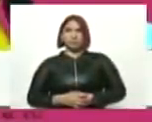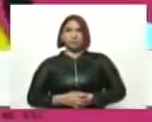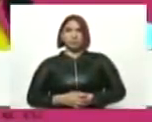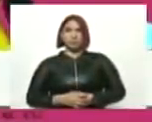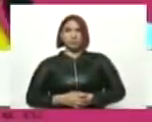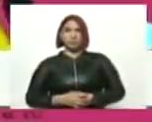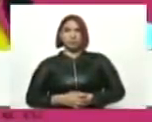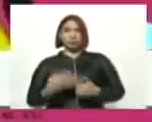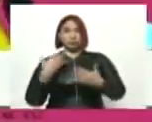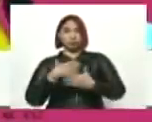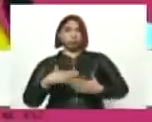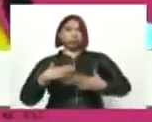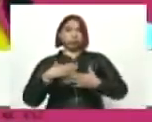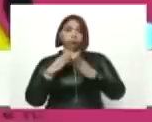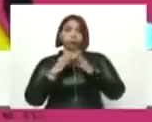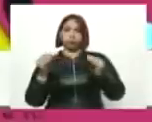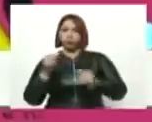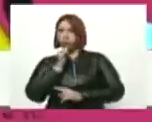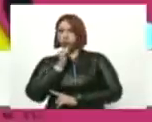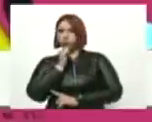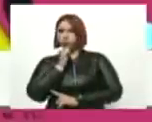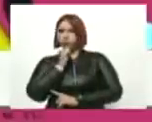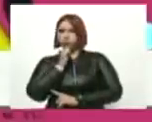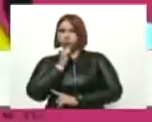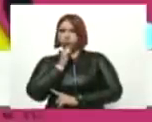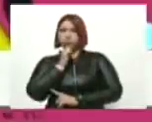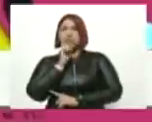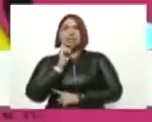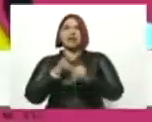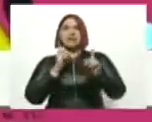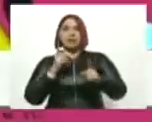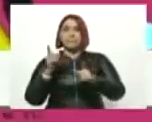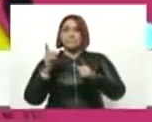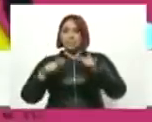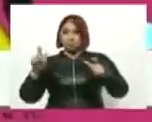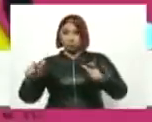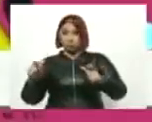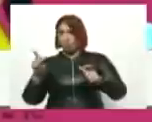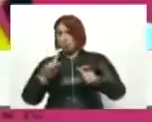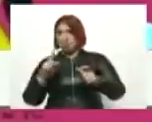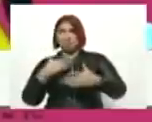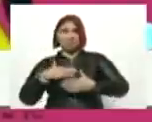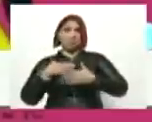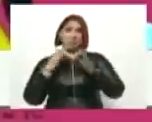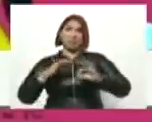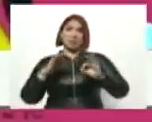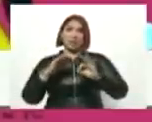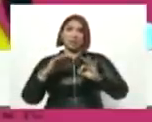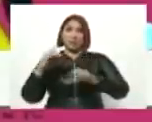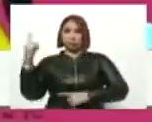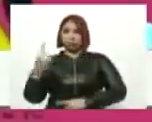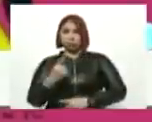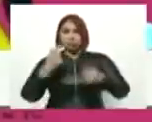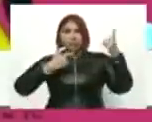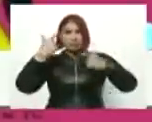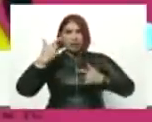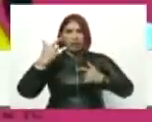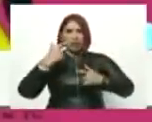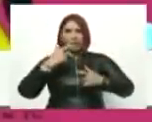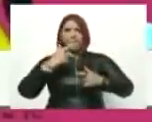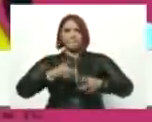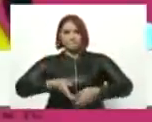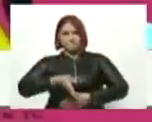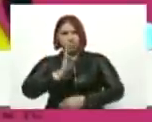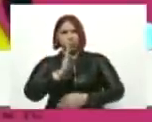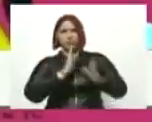Unos que disfrutaban todo y unos que no disfrutaban nada. Y el comandante Chávez llegó aquí a Venezuela a poner orden y se ocupó de su